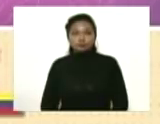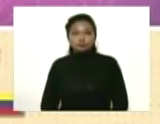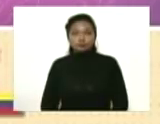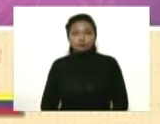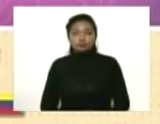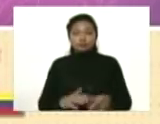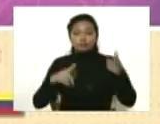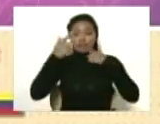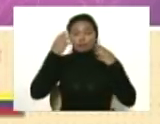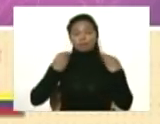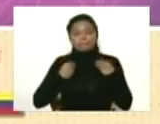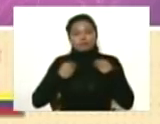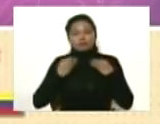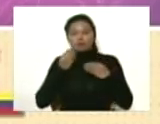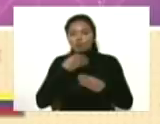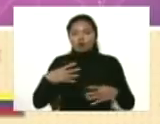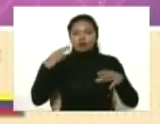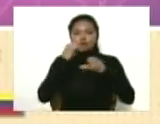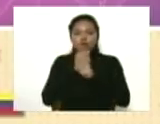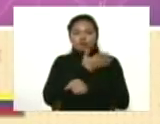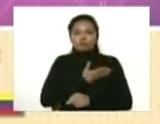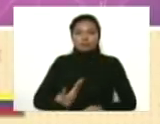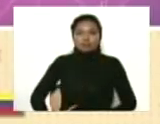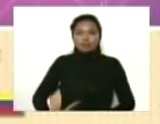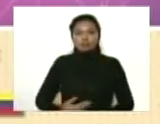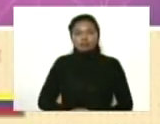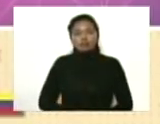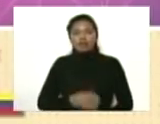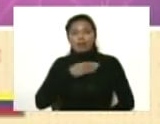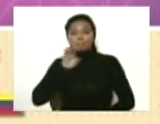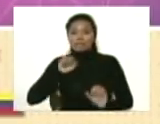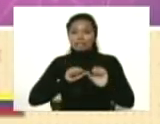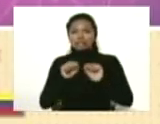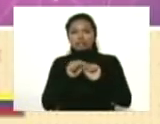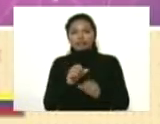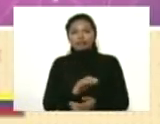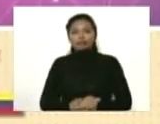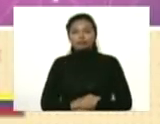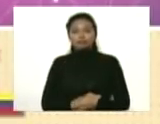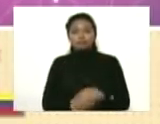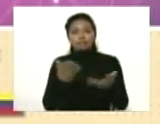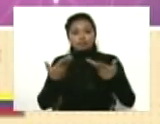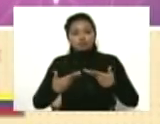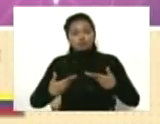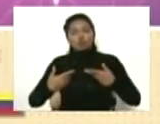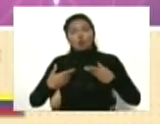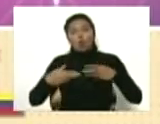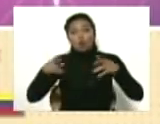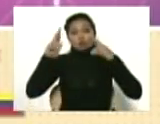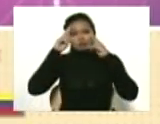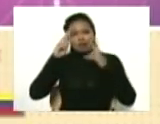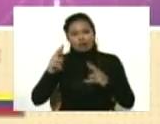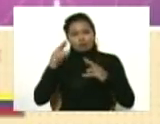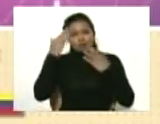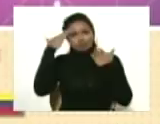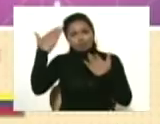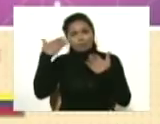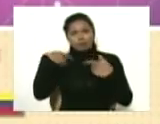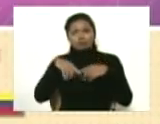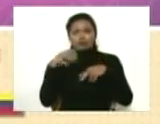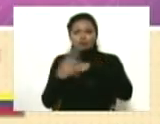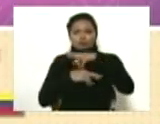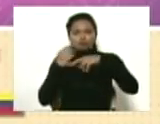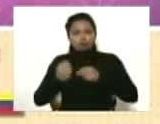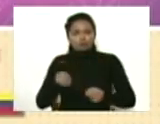Chávez vive, buenas noches, mi comandante presidente. La patria sigue. Recibo un cordial saludo patriótico,